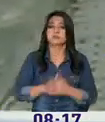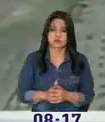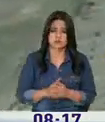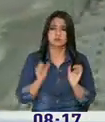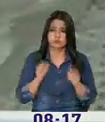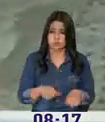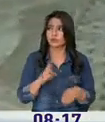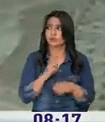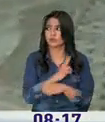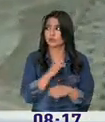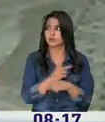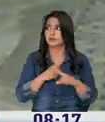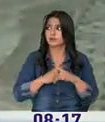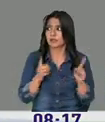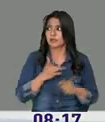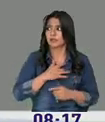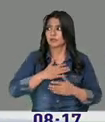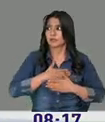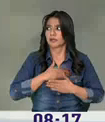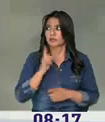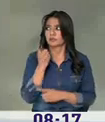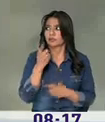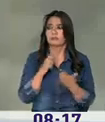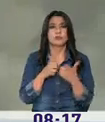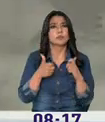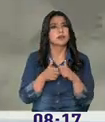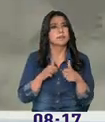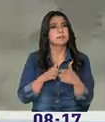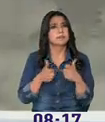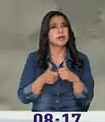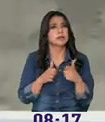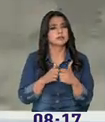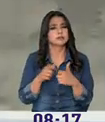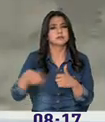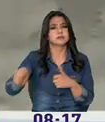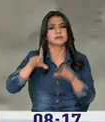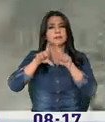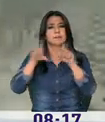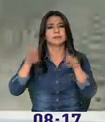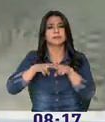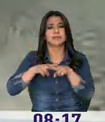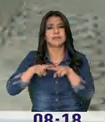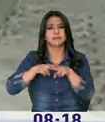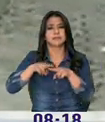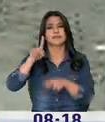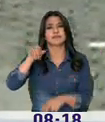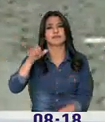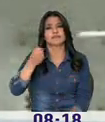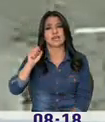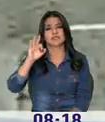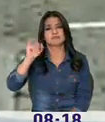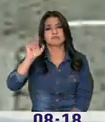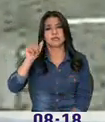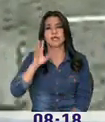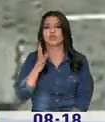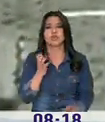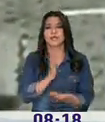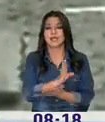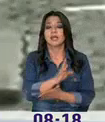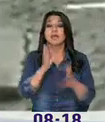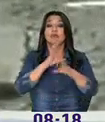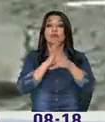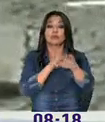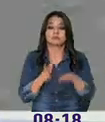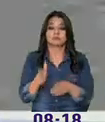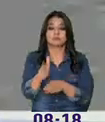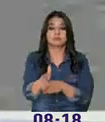podido utilizar, lamentablemente solo tenemos problemas con la cooperativa de taxis FAS Pinar Alto, que no permite que los buses se